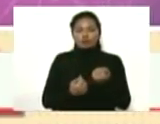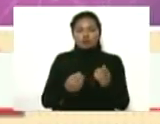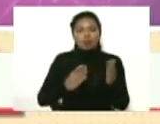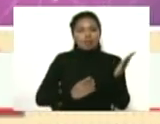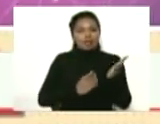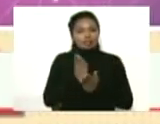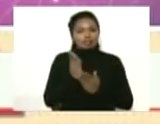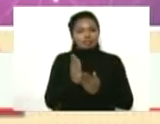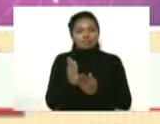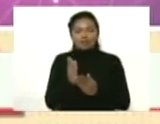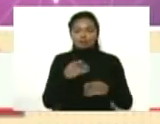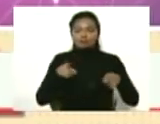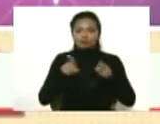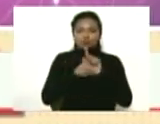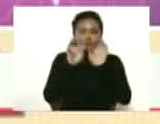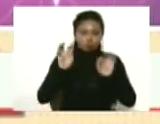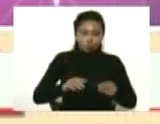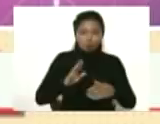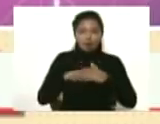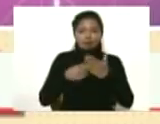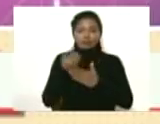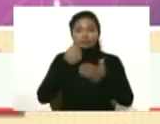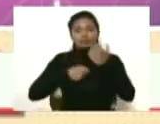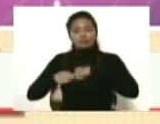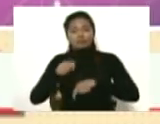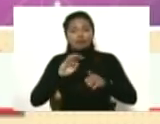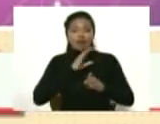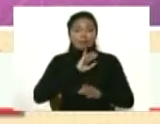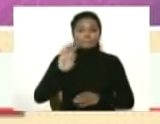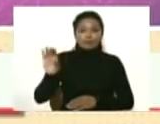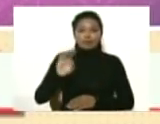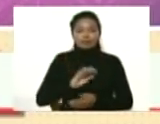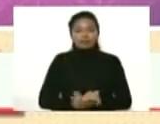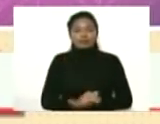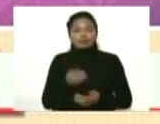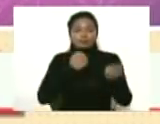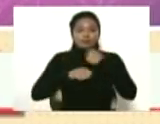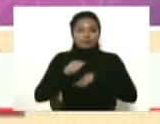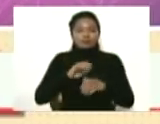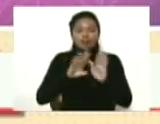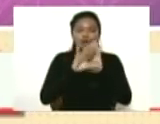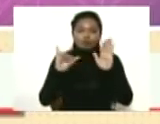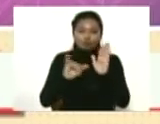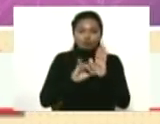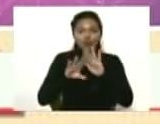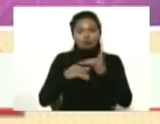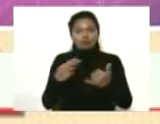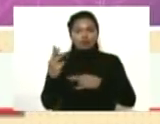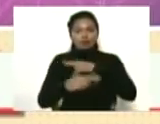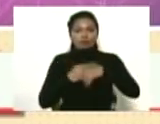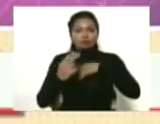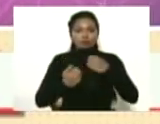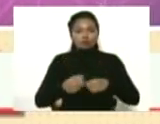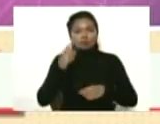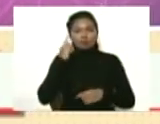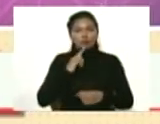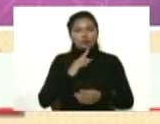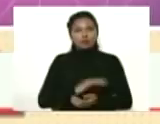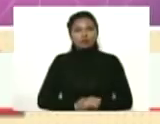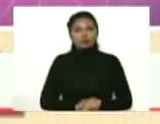lealtad inquebrantable para defender la patria, defender la Constitución y la Revolución